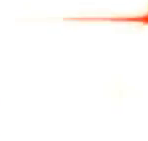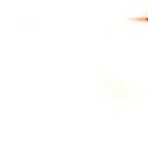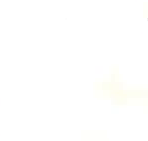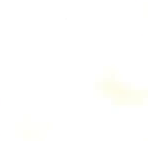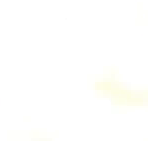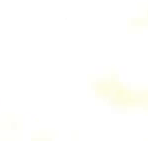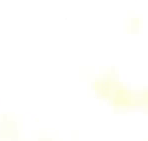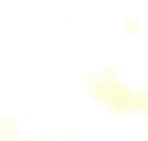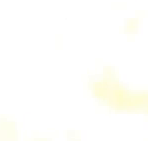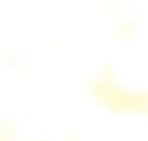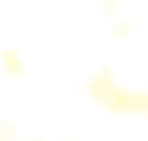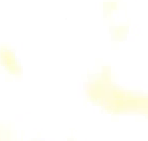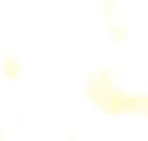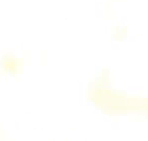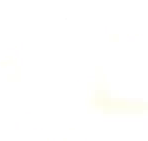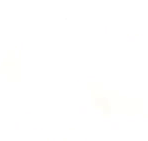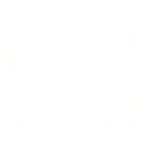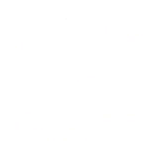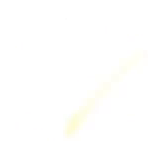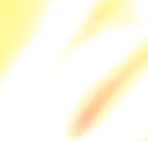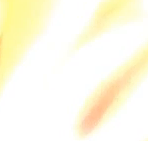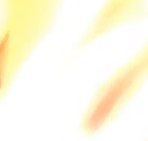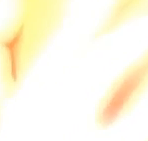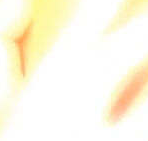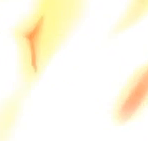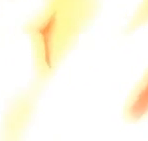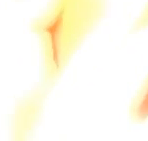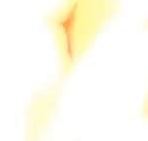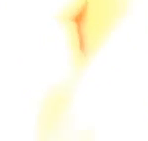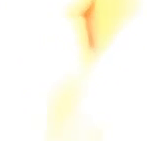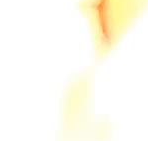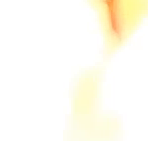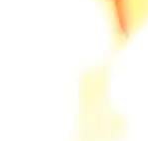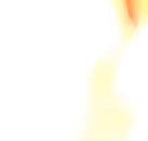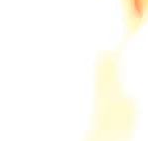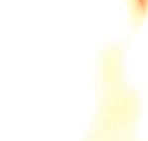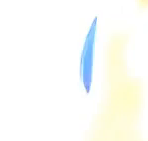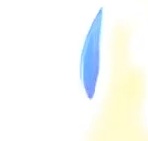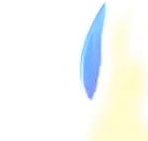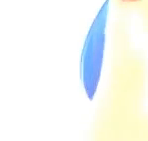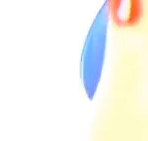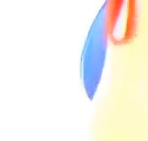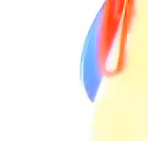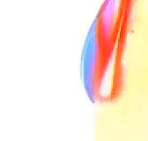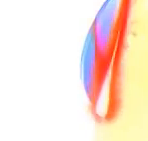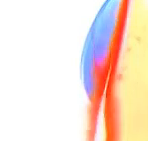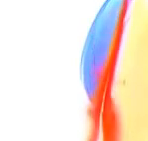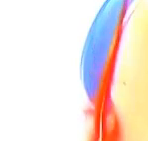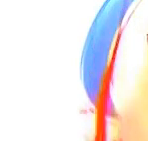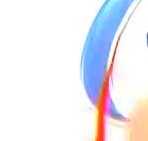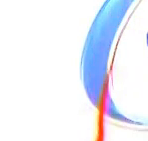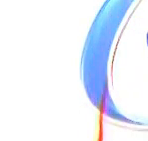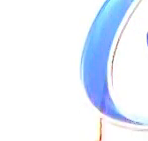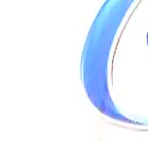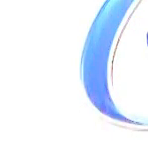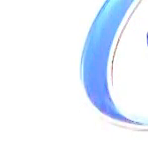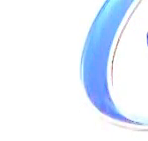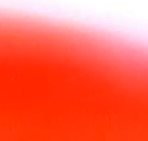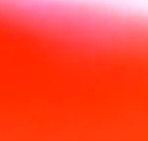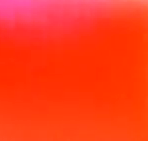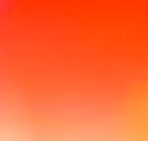Conexión Vital, un encuentro diario con la salud. Una cita armoniosa con el mundo.